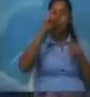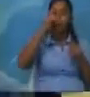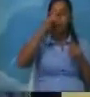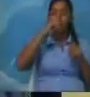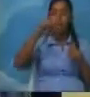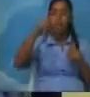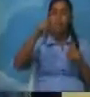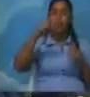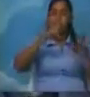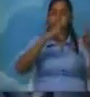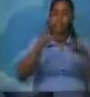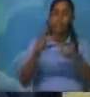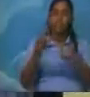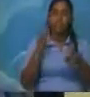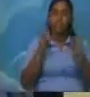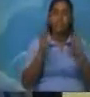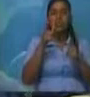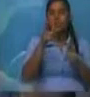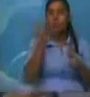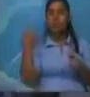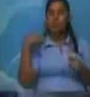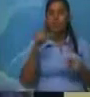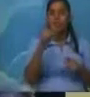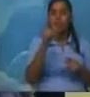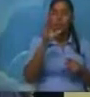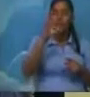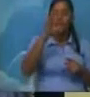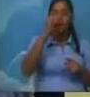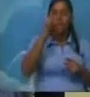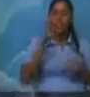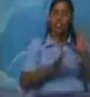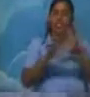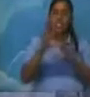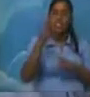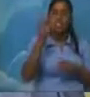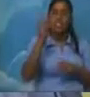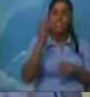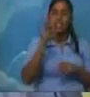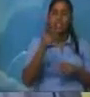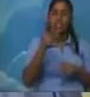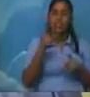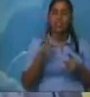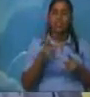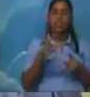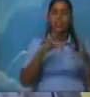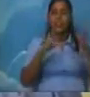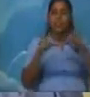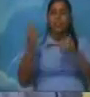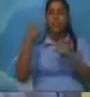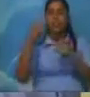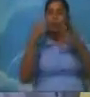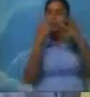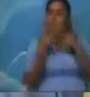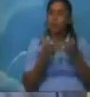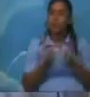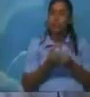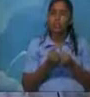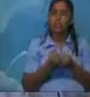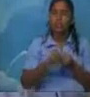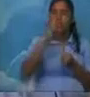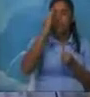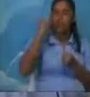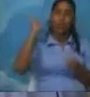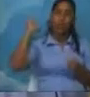desierto quizás usted no tenga 40 años pero tiene 16 tiene 15 en el desierto para afligirte Dios los trajo para